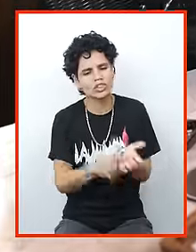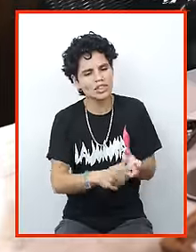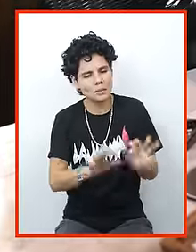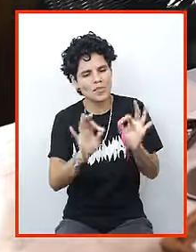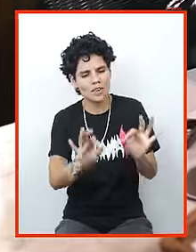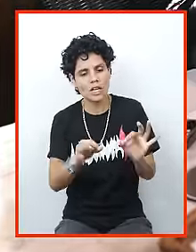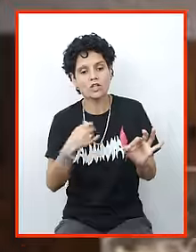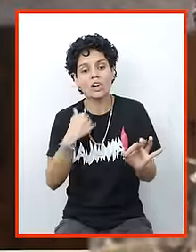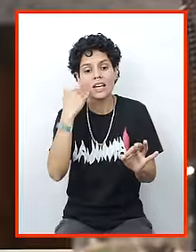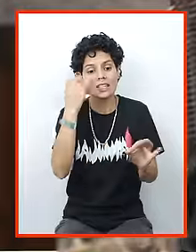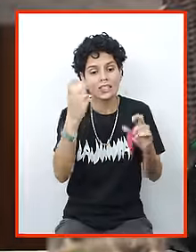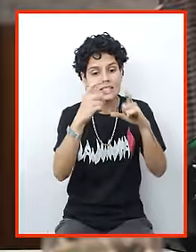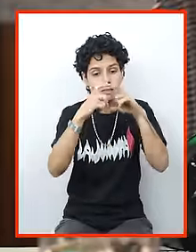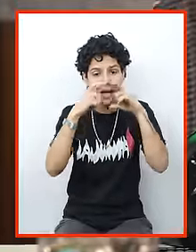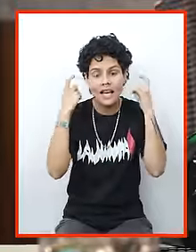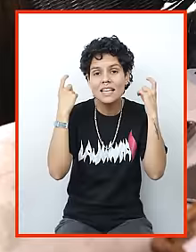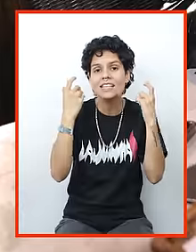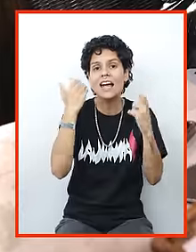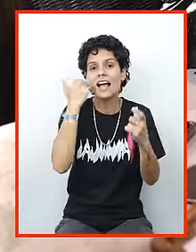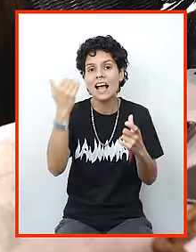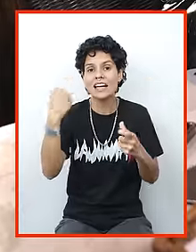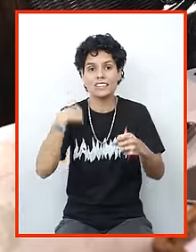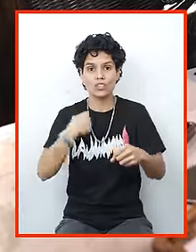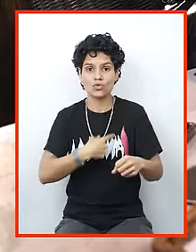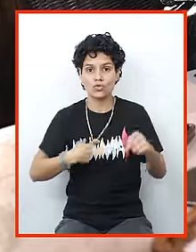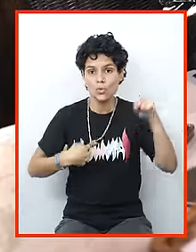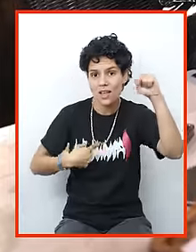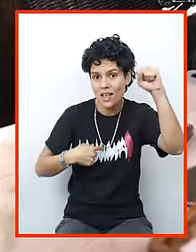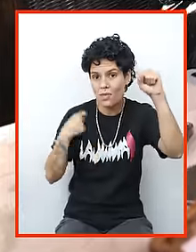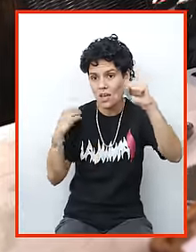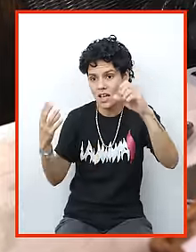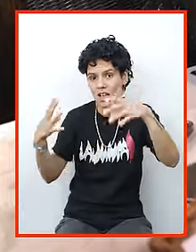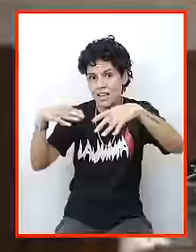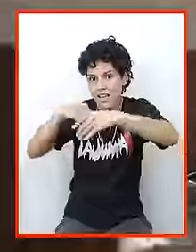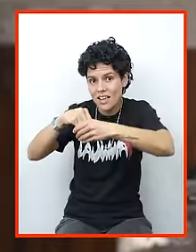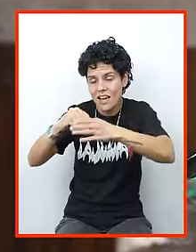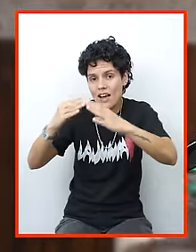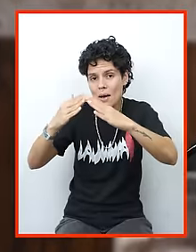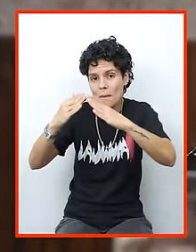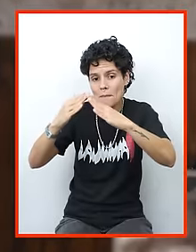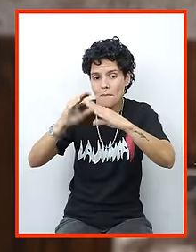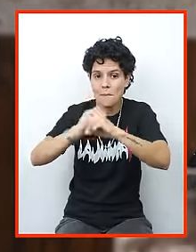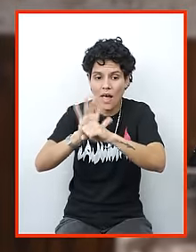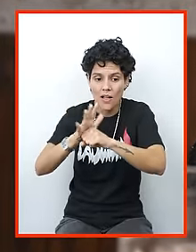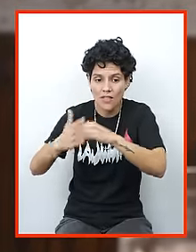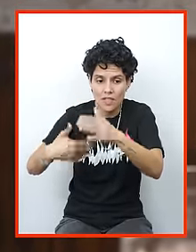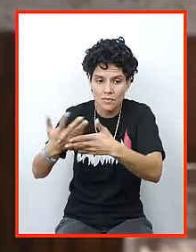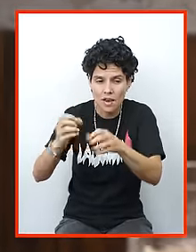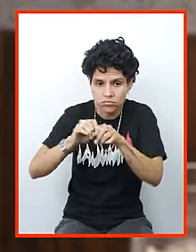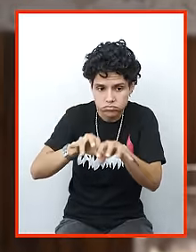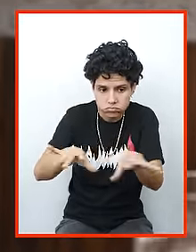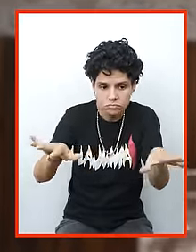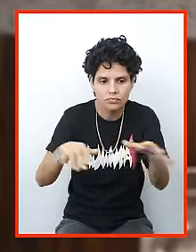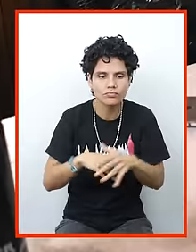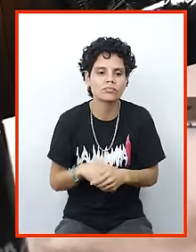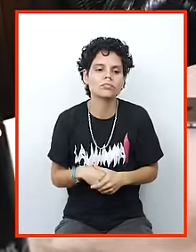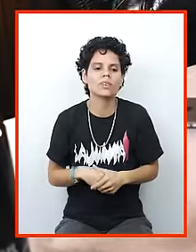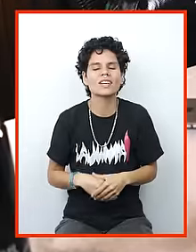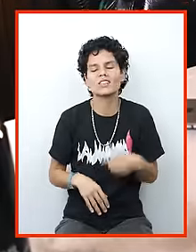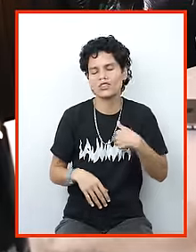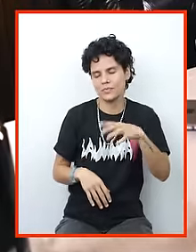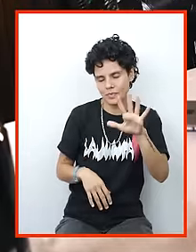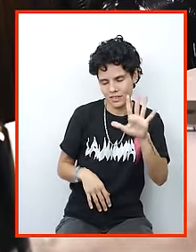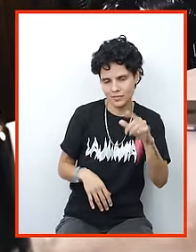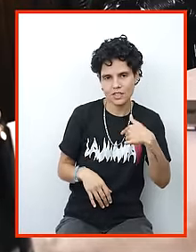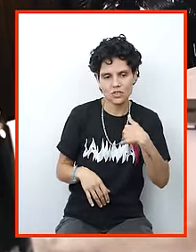mira, casi una mascarilla, casi un superhéroe de pandemia, weón. Sí. Oye, yo estoy a punto de meterme de entrar al culto. Pero antes